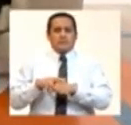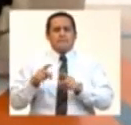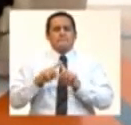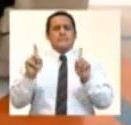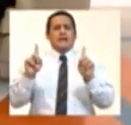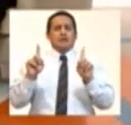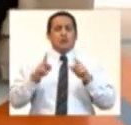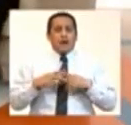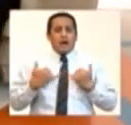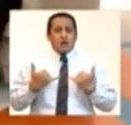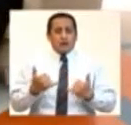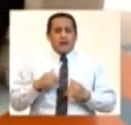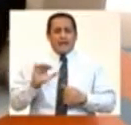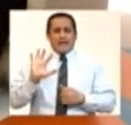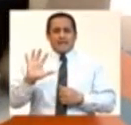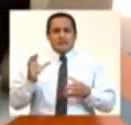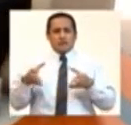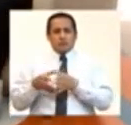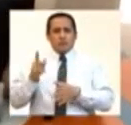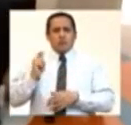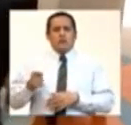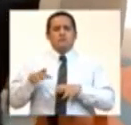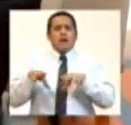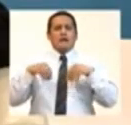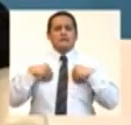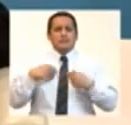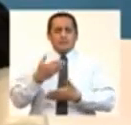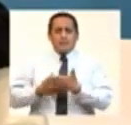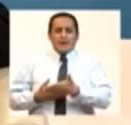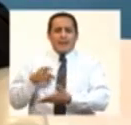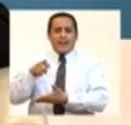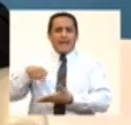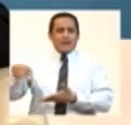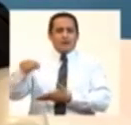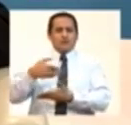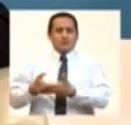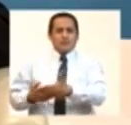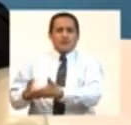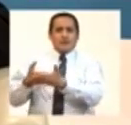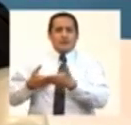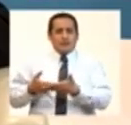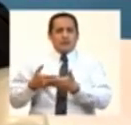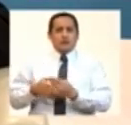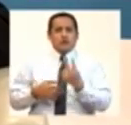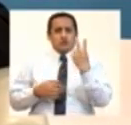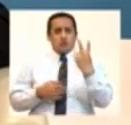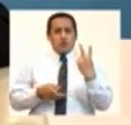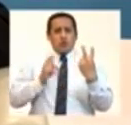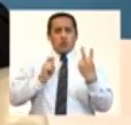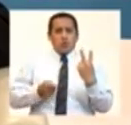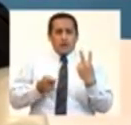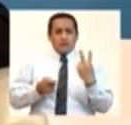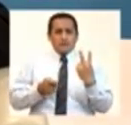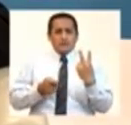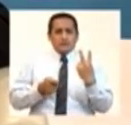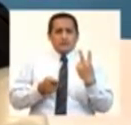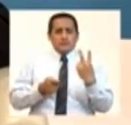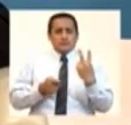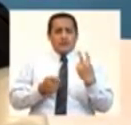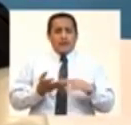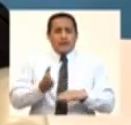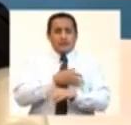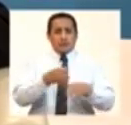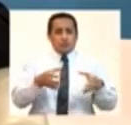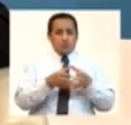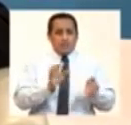normal. Sin embargo, la quinta sala declara fundado el habeas corpus y incluso 2 magistrados de la quinta sala